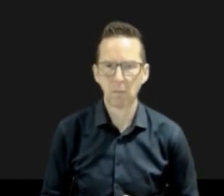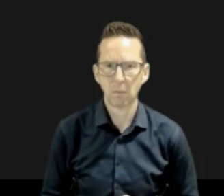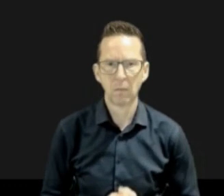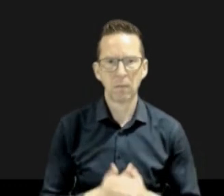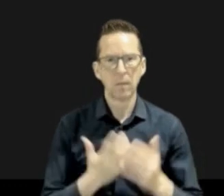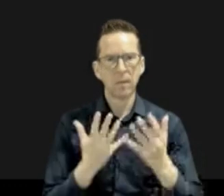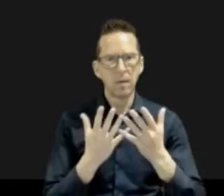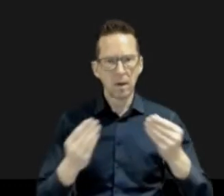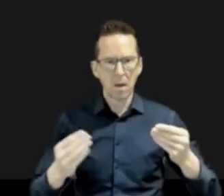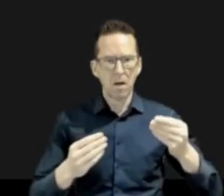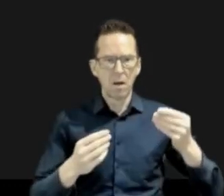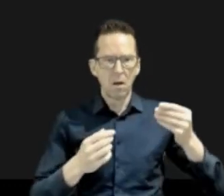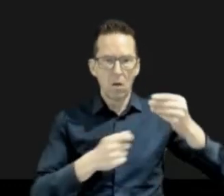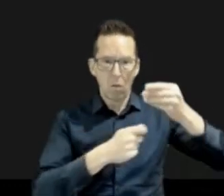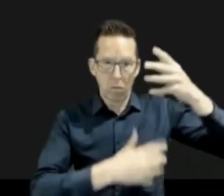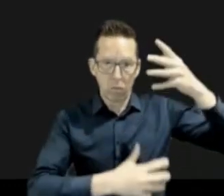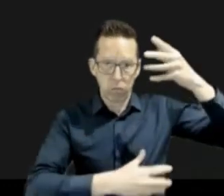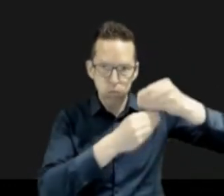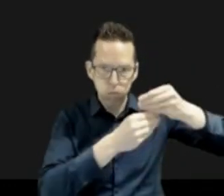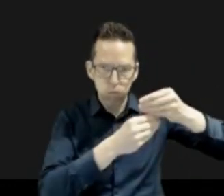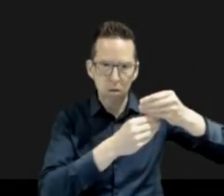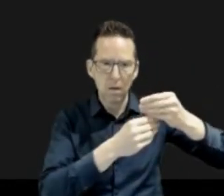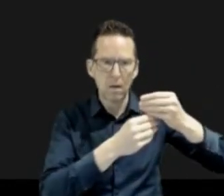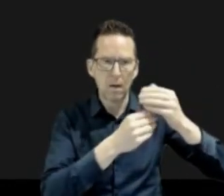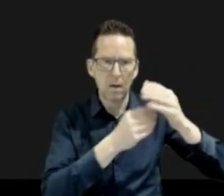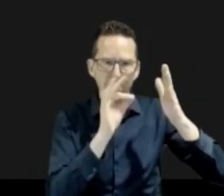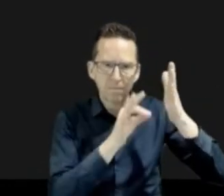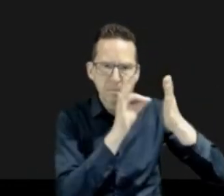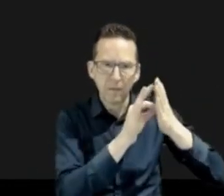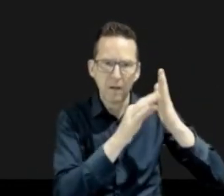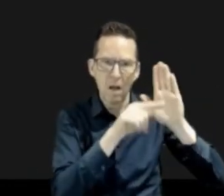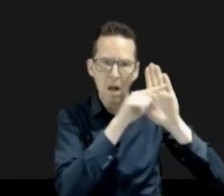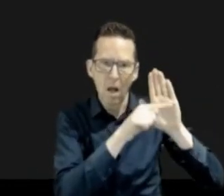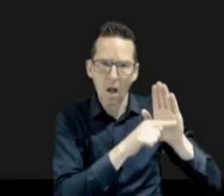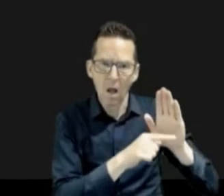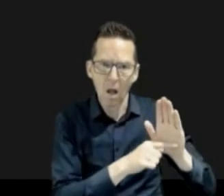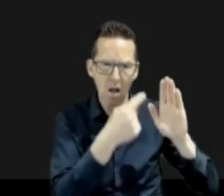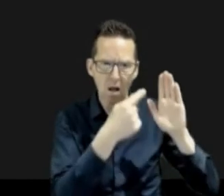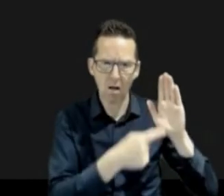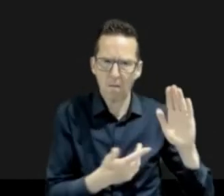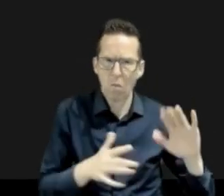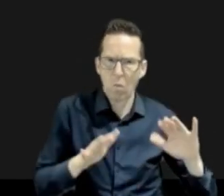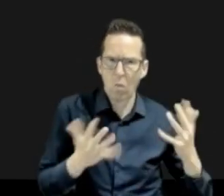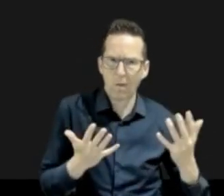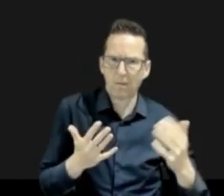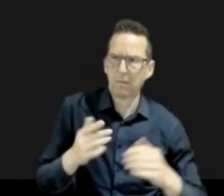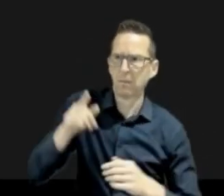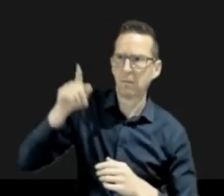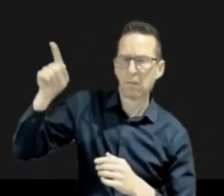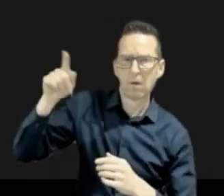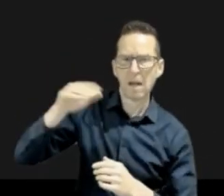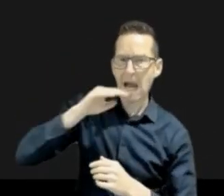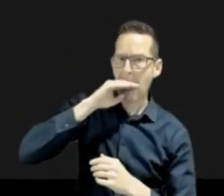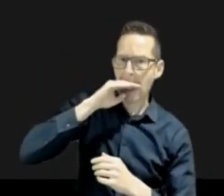que fue lanzado muy recientemente la amenaza de lightning la amenaza de rayos